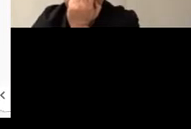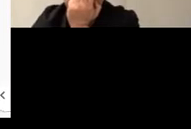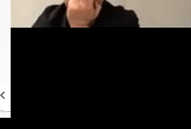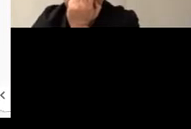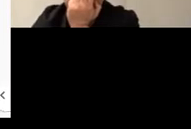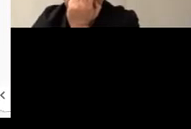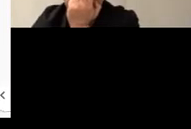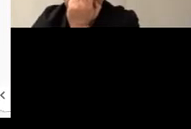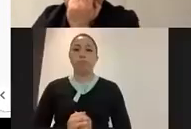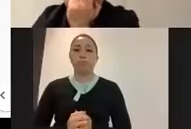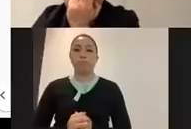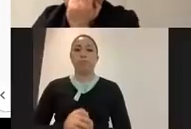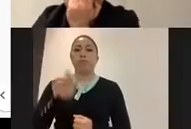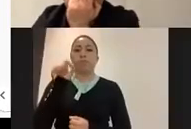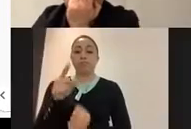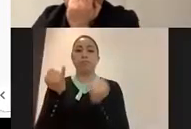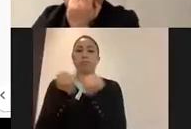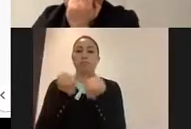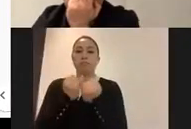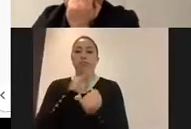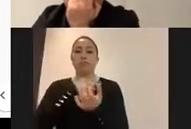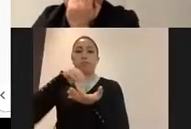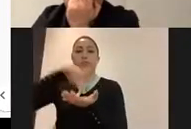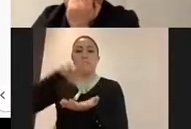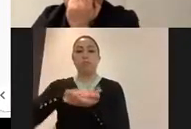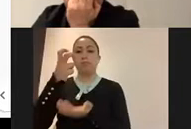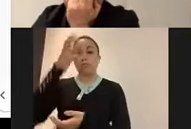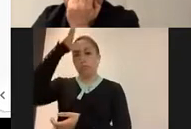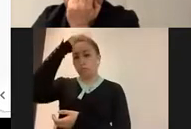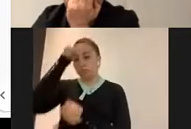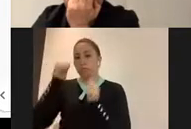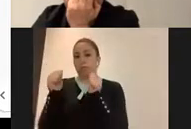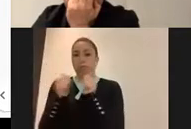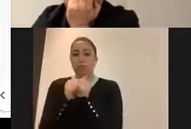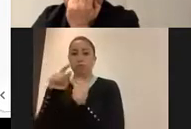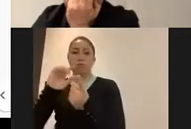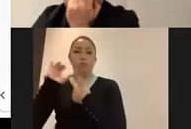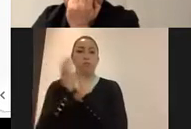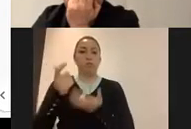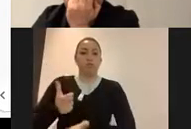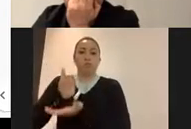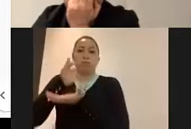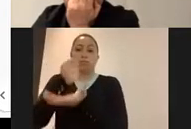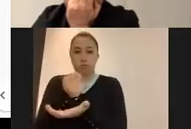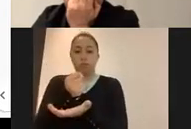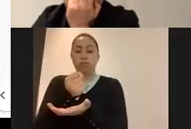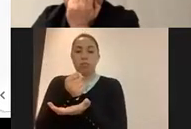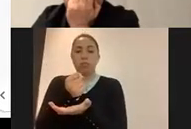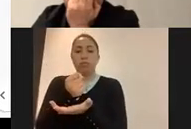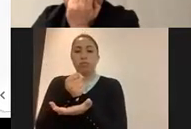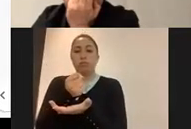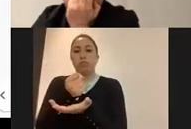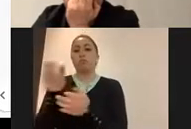solicitar la notificación del presente acuerdo a la Comisión de Presupuesto y Cuenta Pública, toda vez